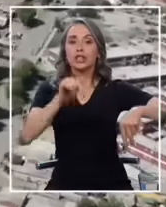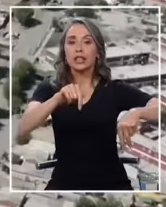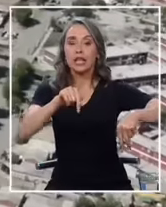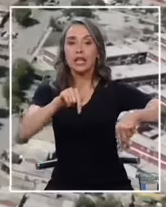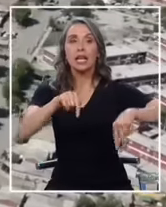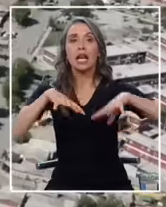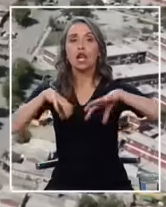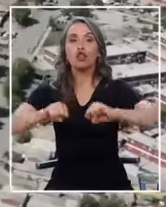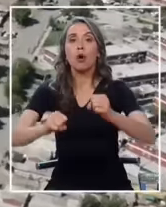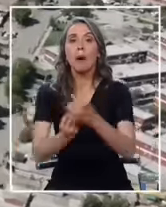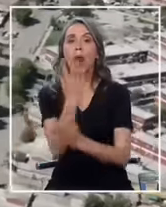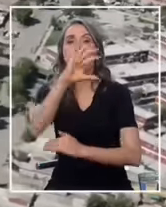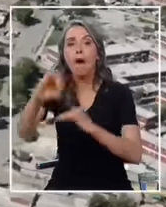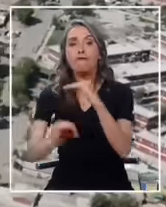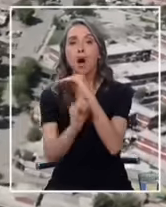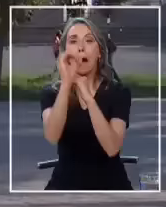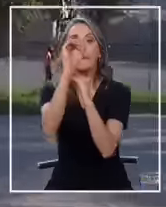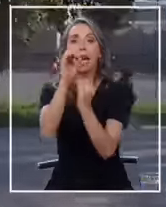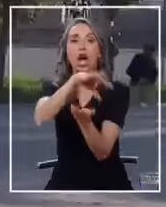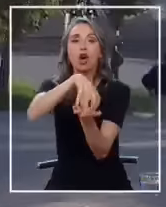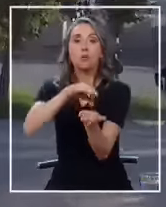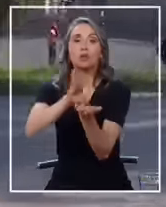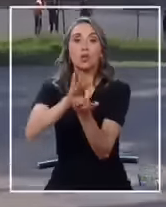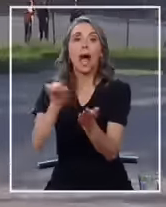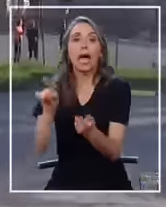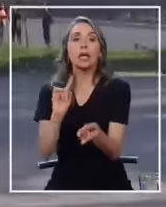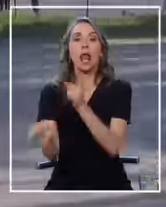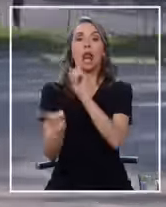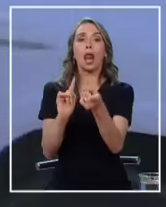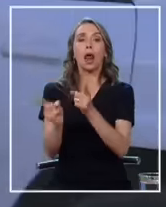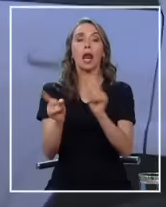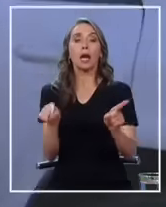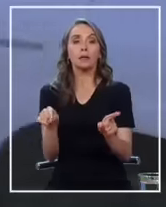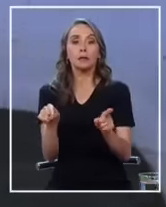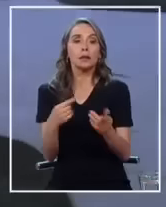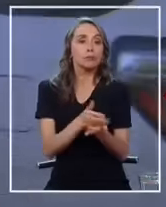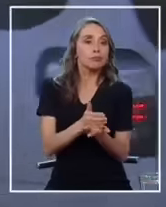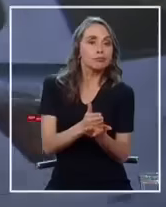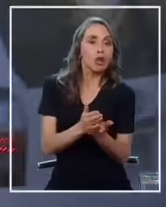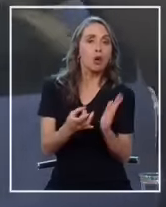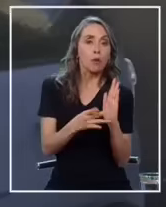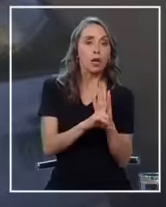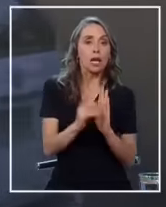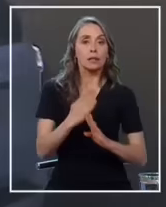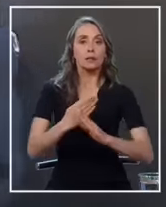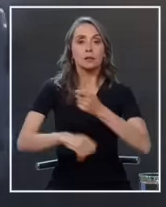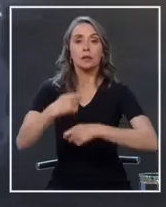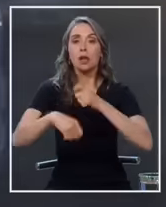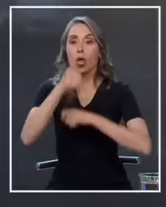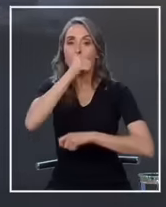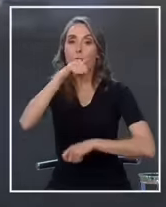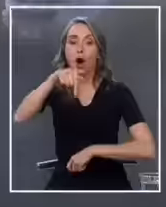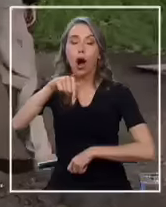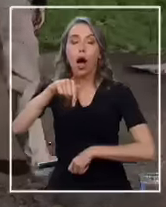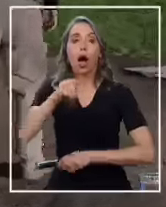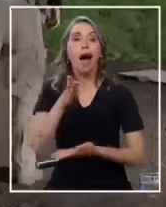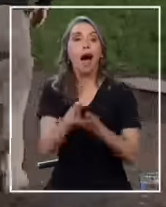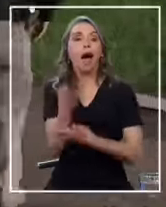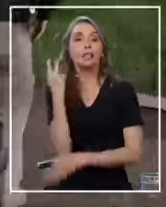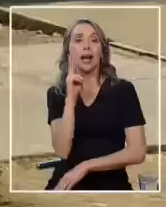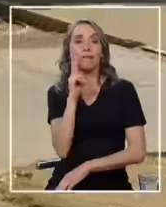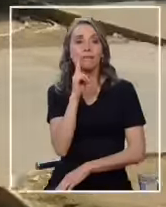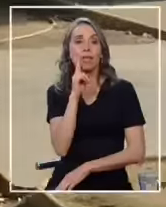La toma a Nuevo Amanecer en Cerrillos era su centro de operaciones. Aquí orquestaban sus delitos y traficaban. Eso hasta este